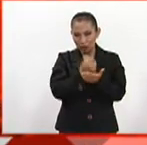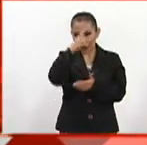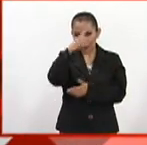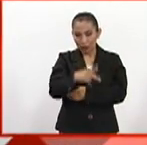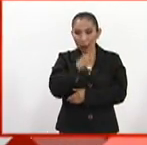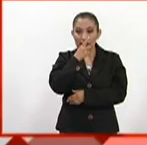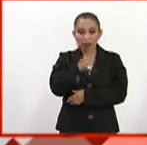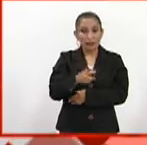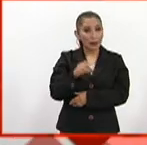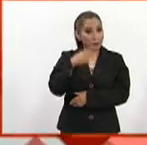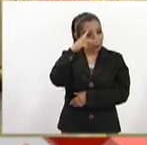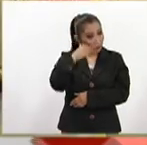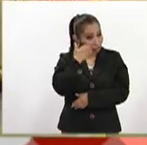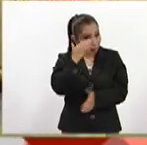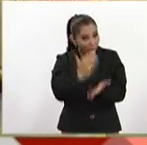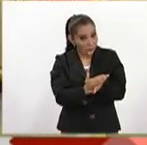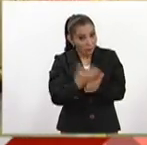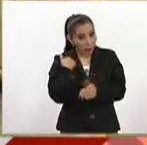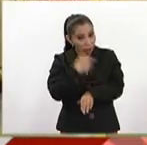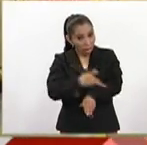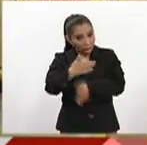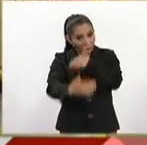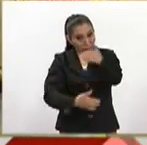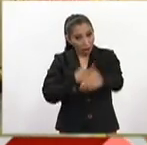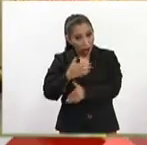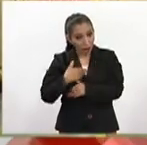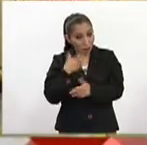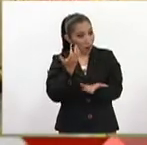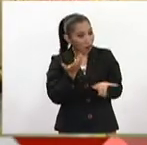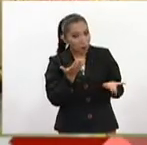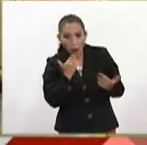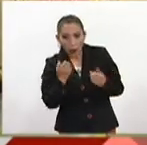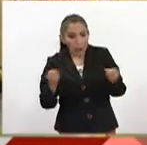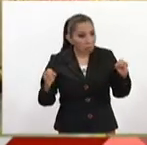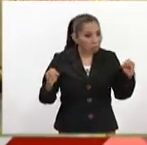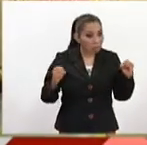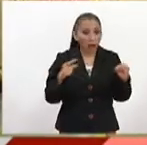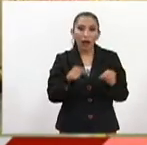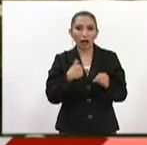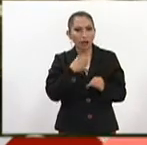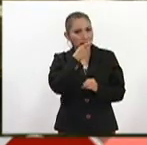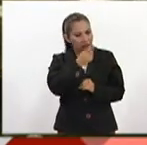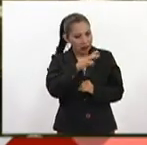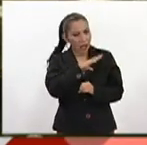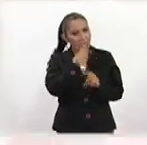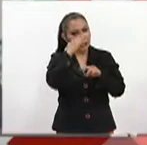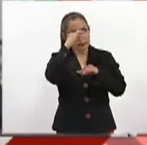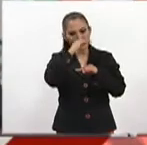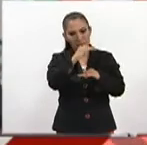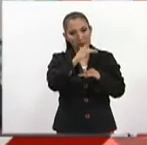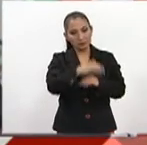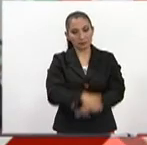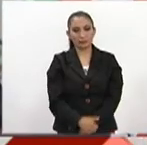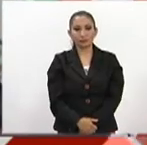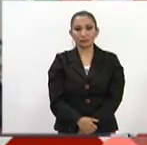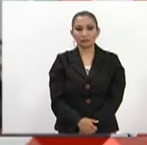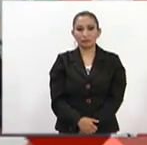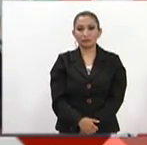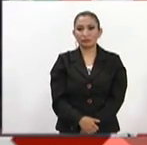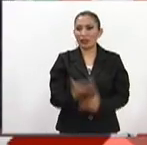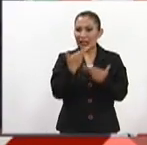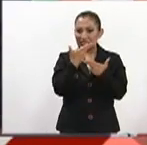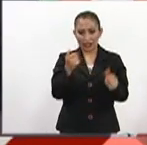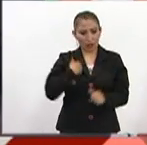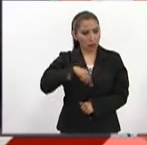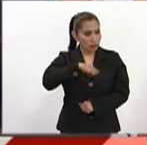dijo que México no quiere terminar este proceso con las manos vacías. Sin embargo, aseguró que hay límites. Nadie